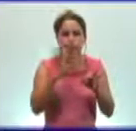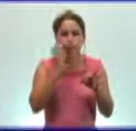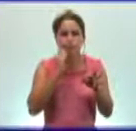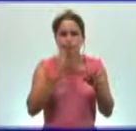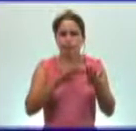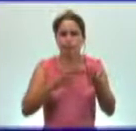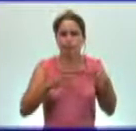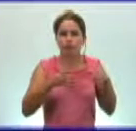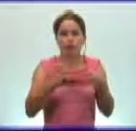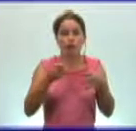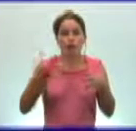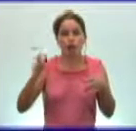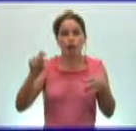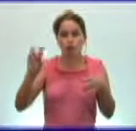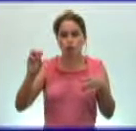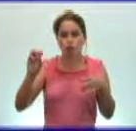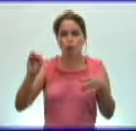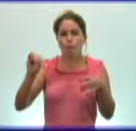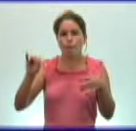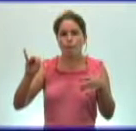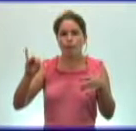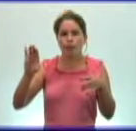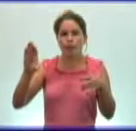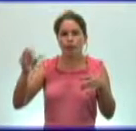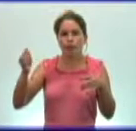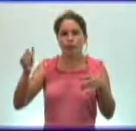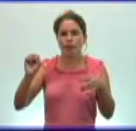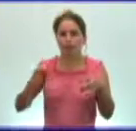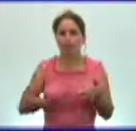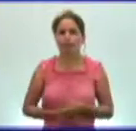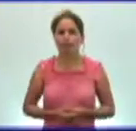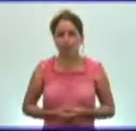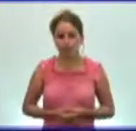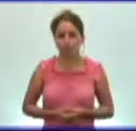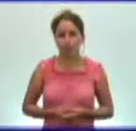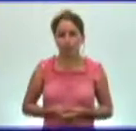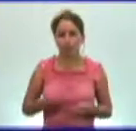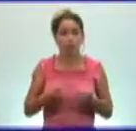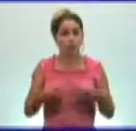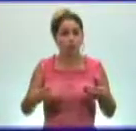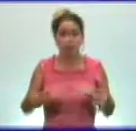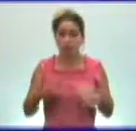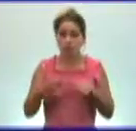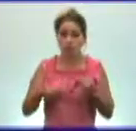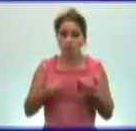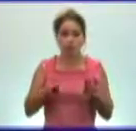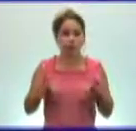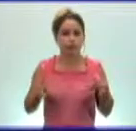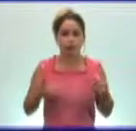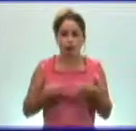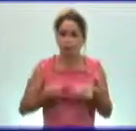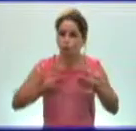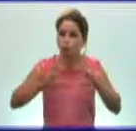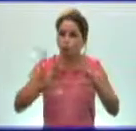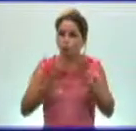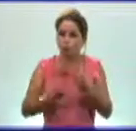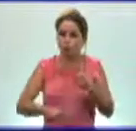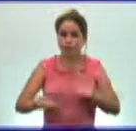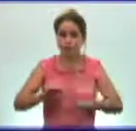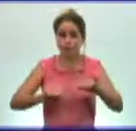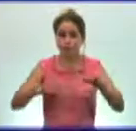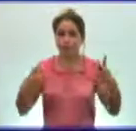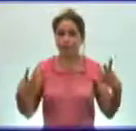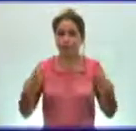como atómica. Estas sustancias de manera general y todas las sustancias químicas están unidas